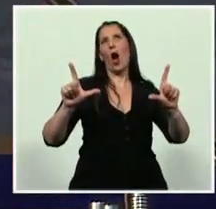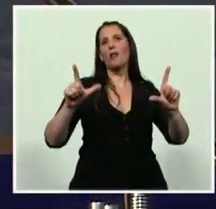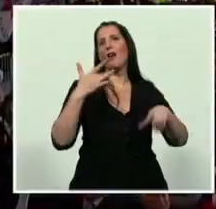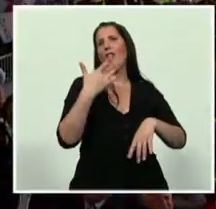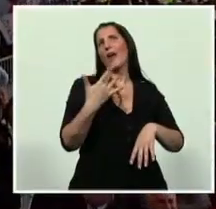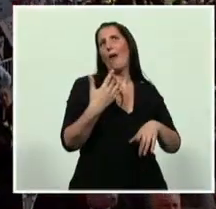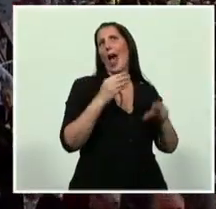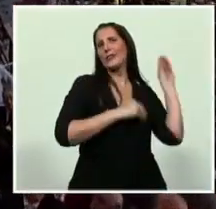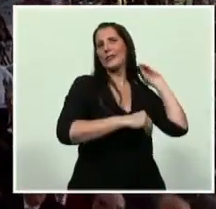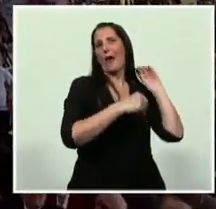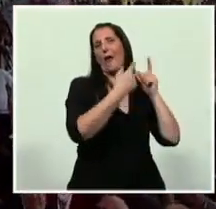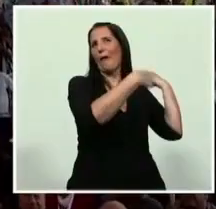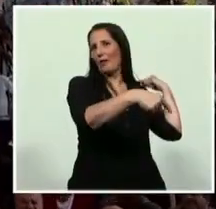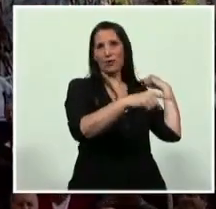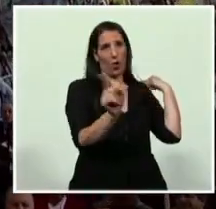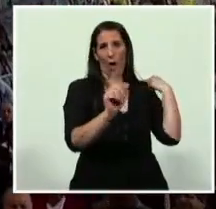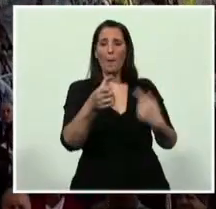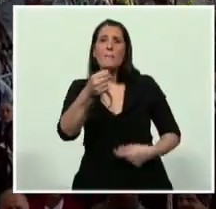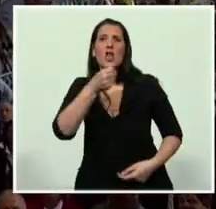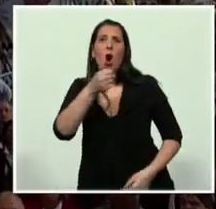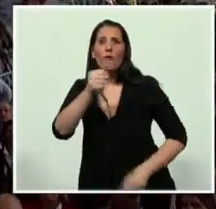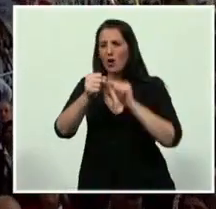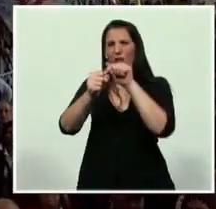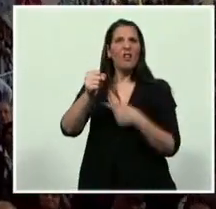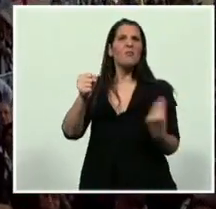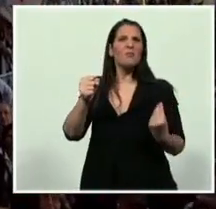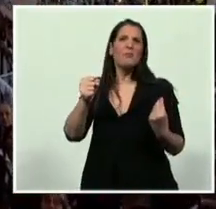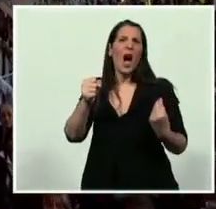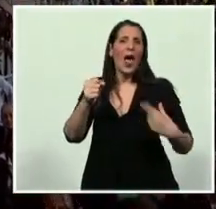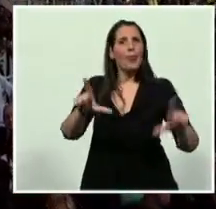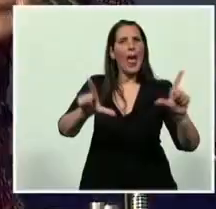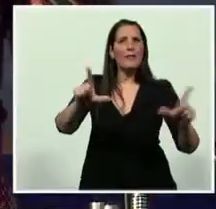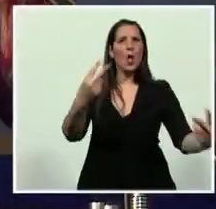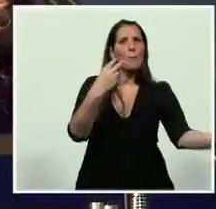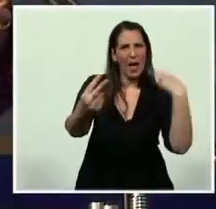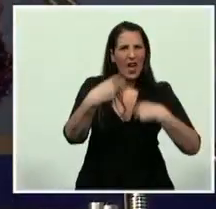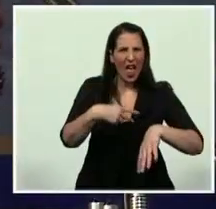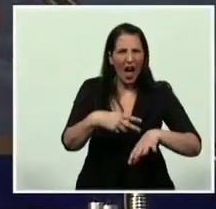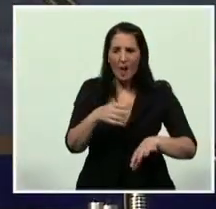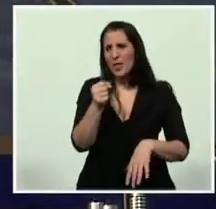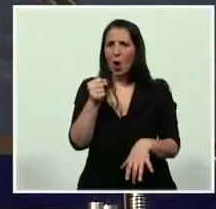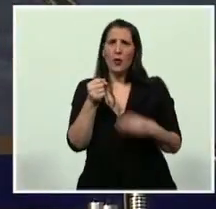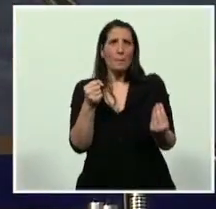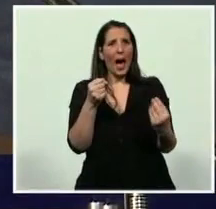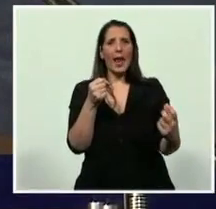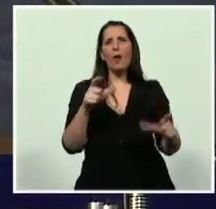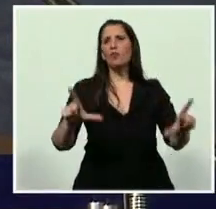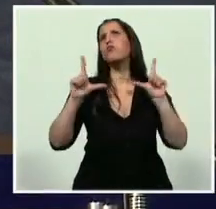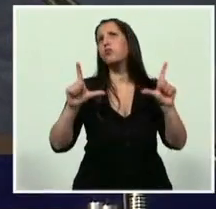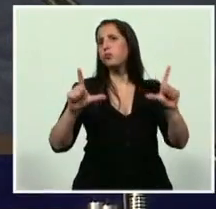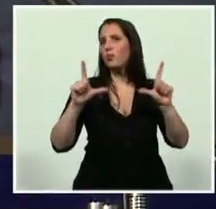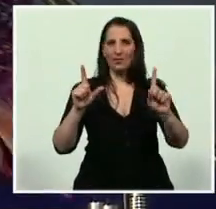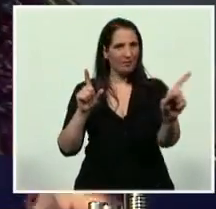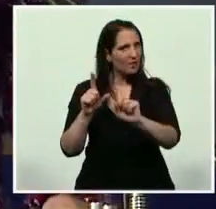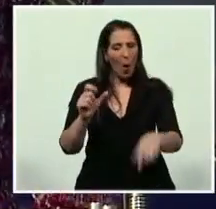Este micrófono no es un micrófono para que me vean por televisión, es un micrófono para anunciar a